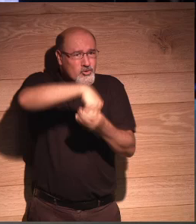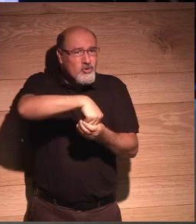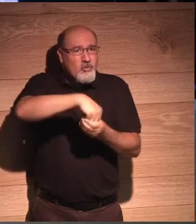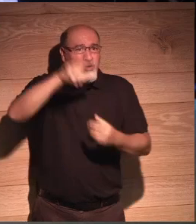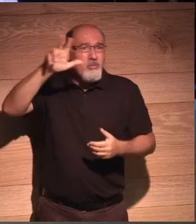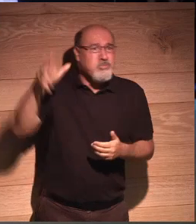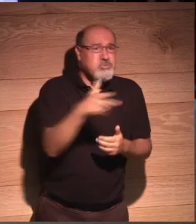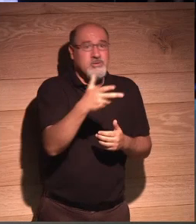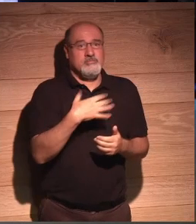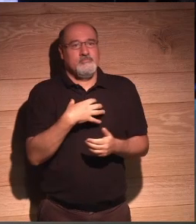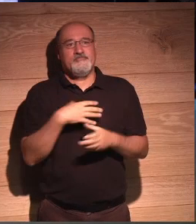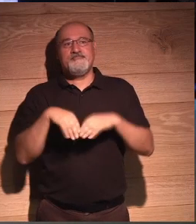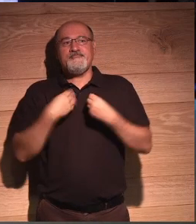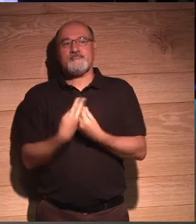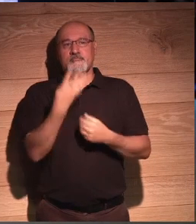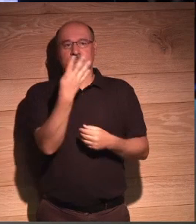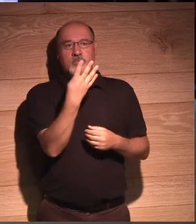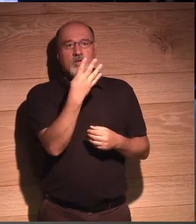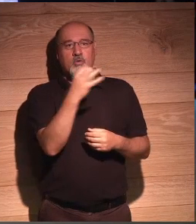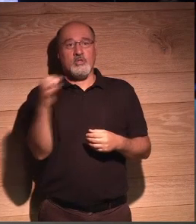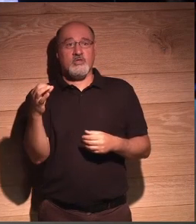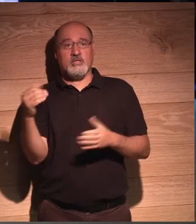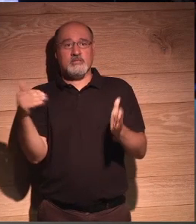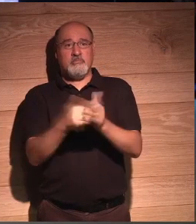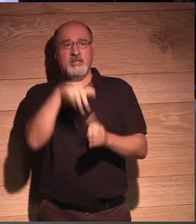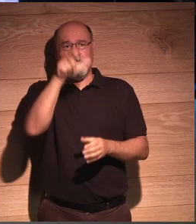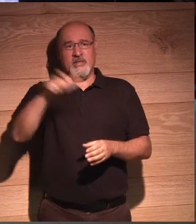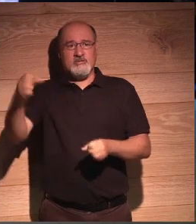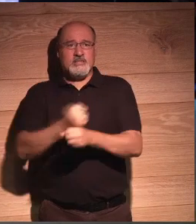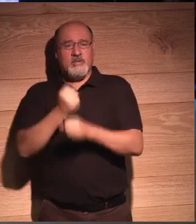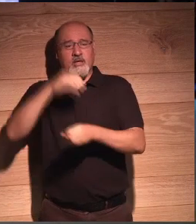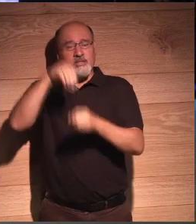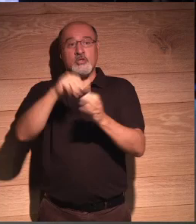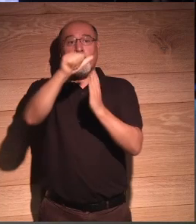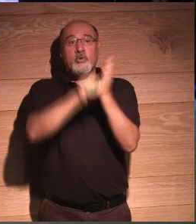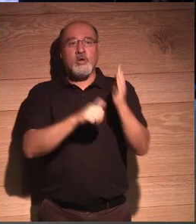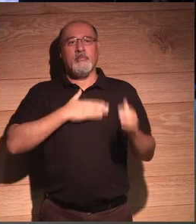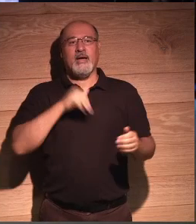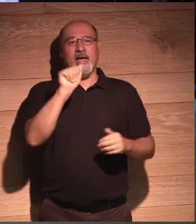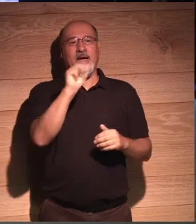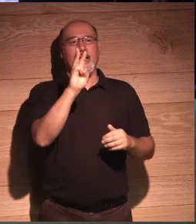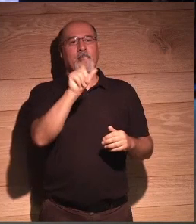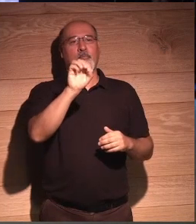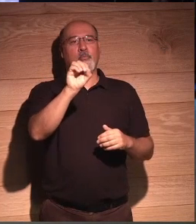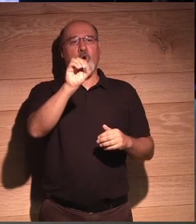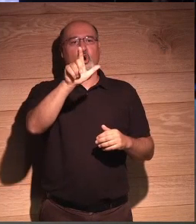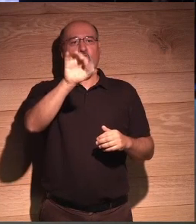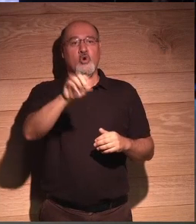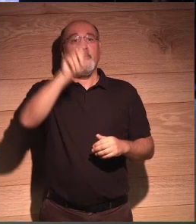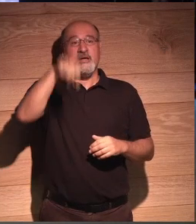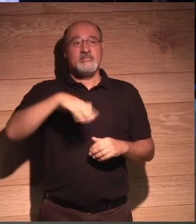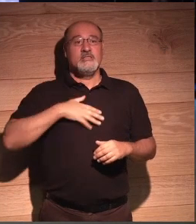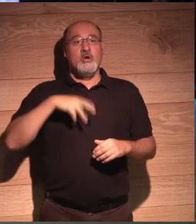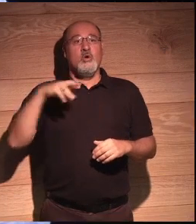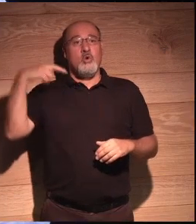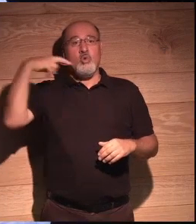a 400.000 personas que trabajaron en el programa Apolo y a toda una Unión Soviética es complicado. La Unión